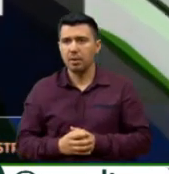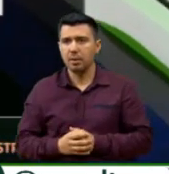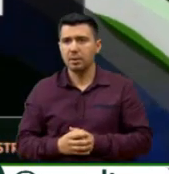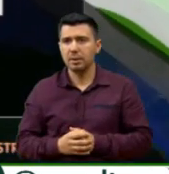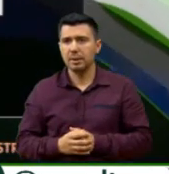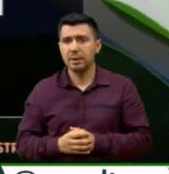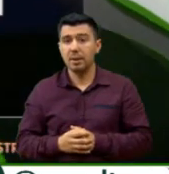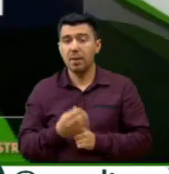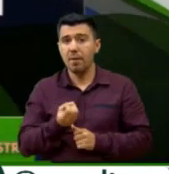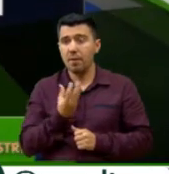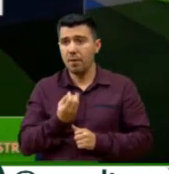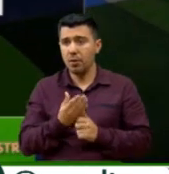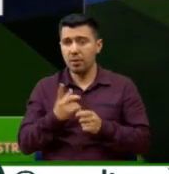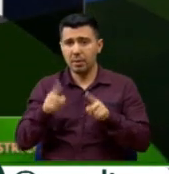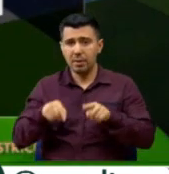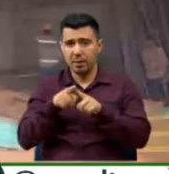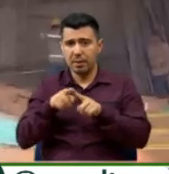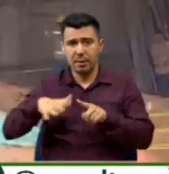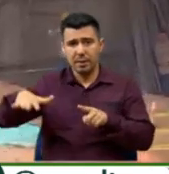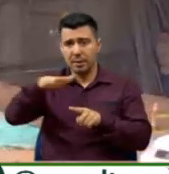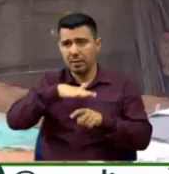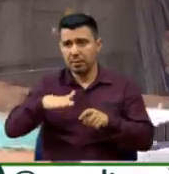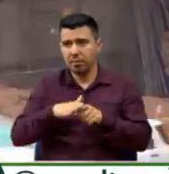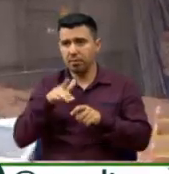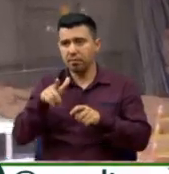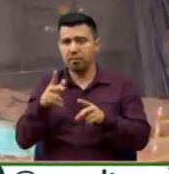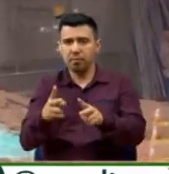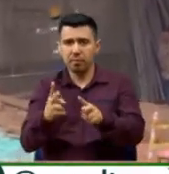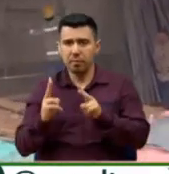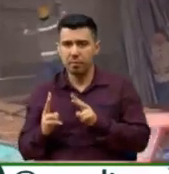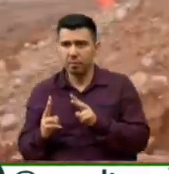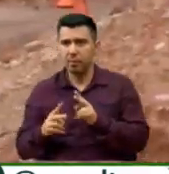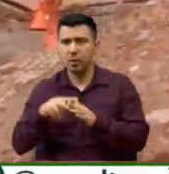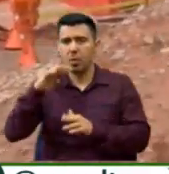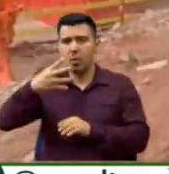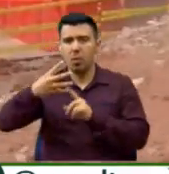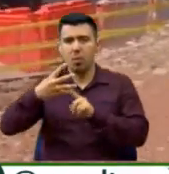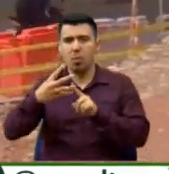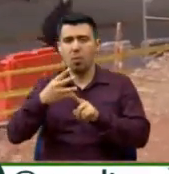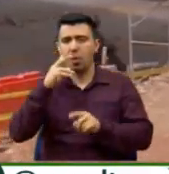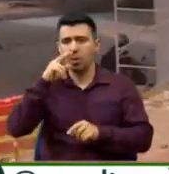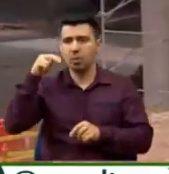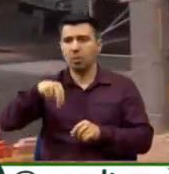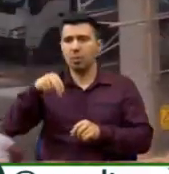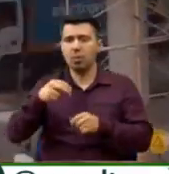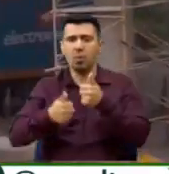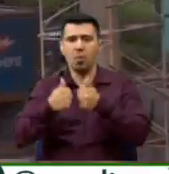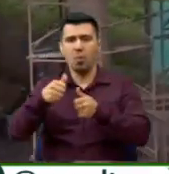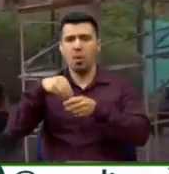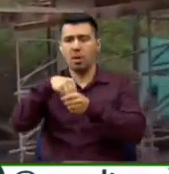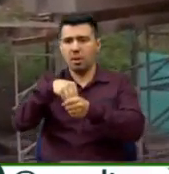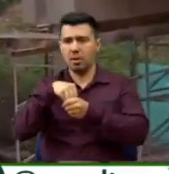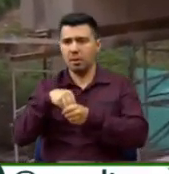¿Cuáles serán las rutas del transporte masivo Metrolínea a partir del 4 de junio?